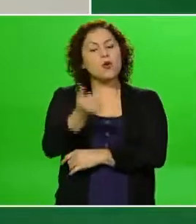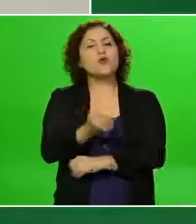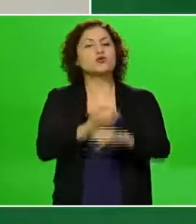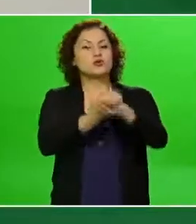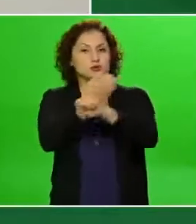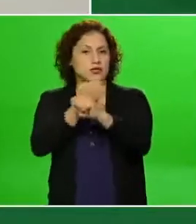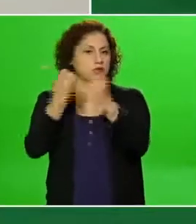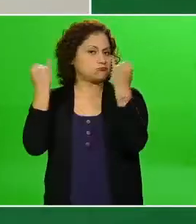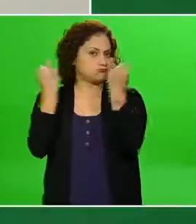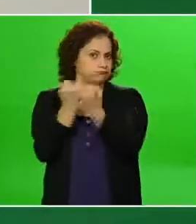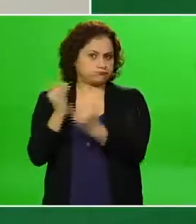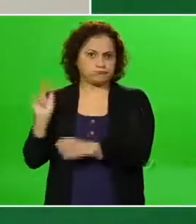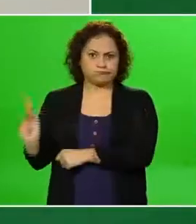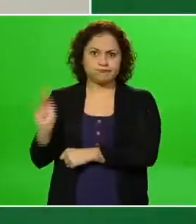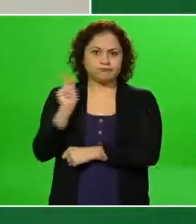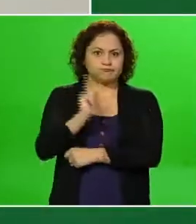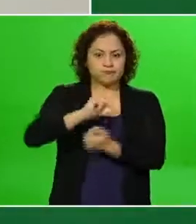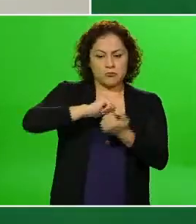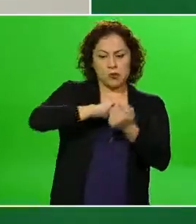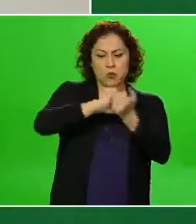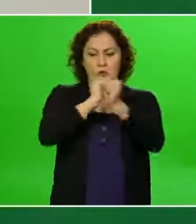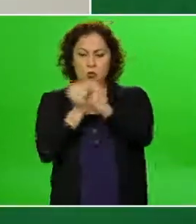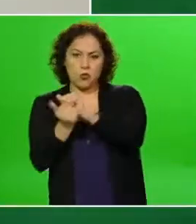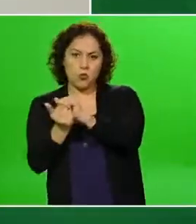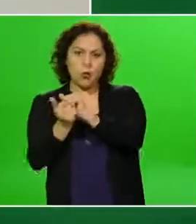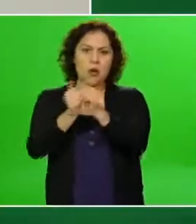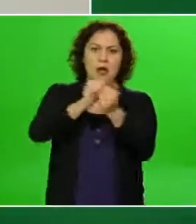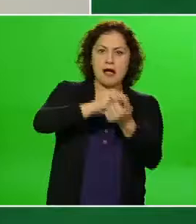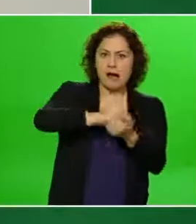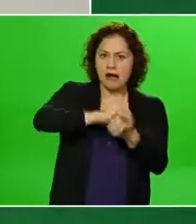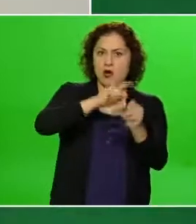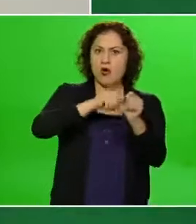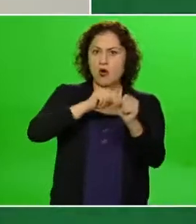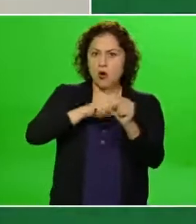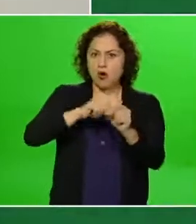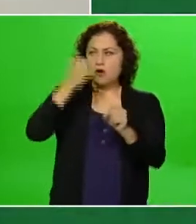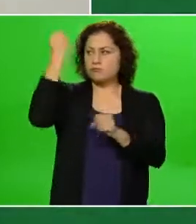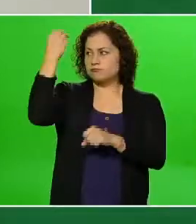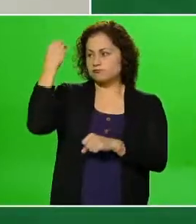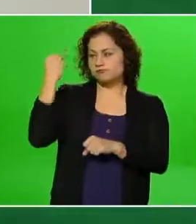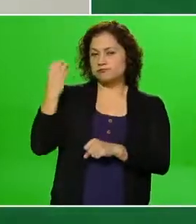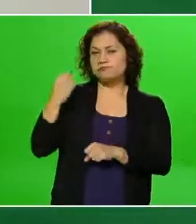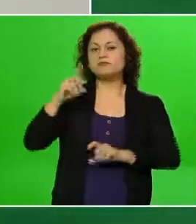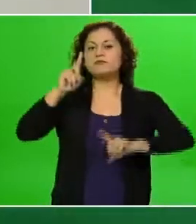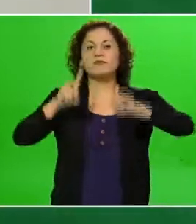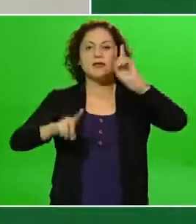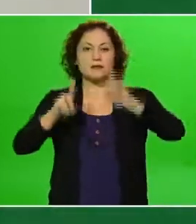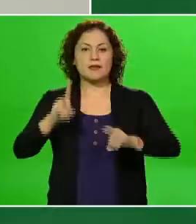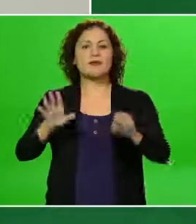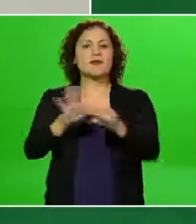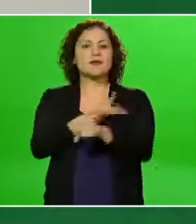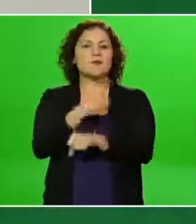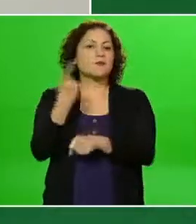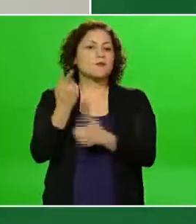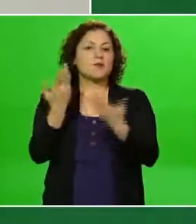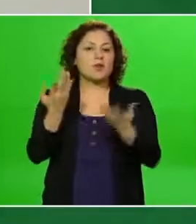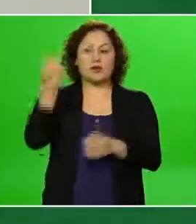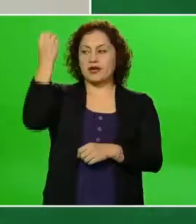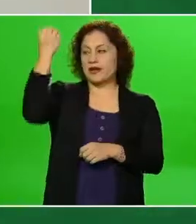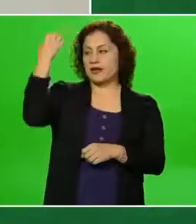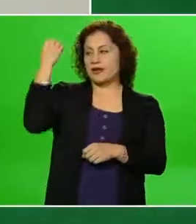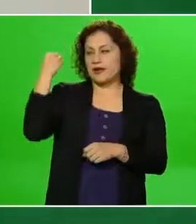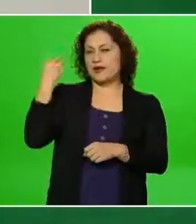medida que va avanzando la epidemia en el año. Esto se da porque el semáforo de riesgo contempla puntos de